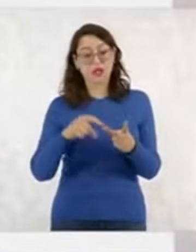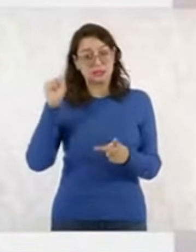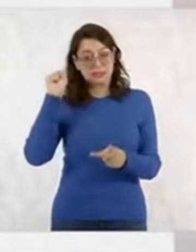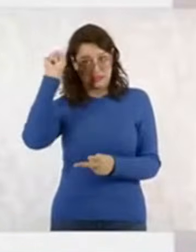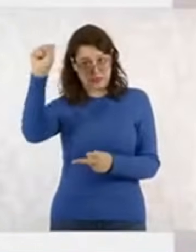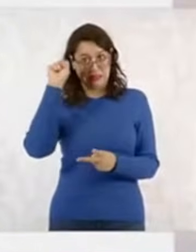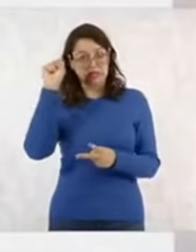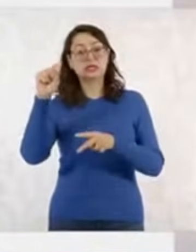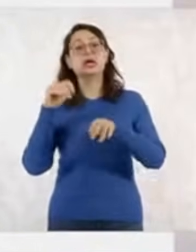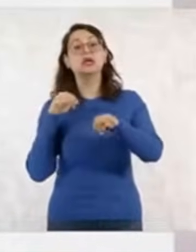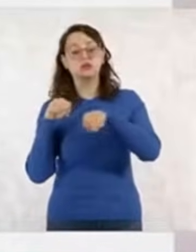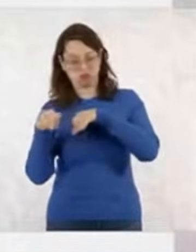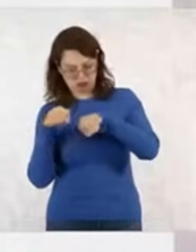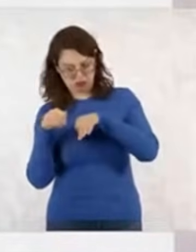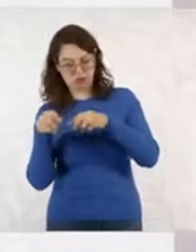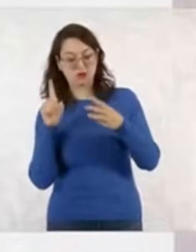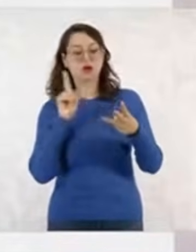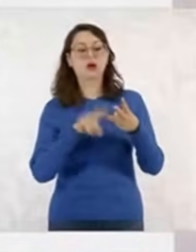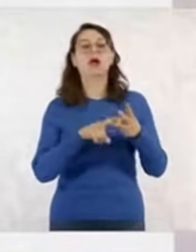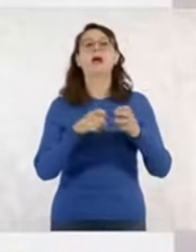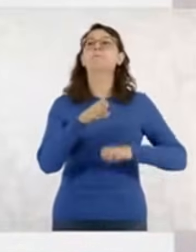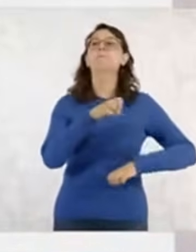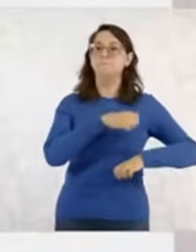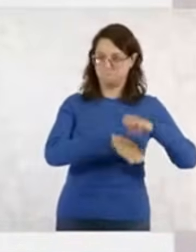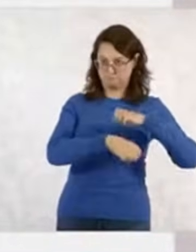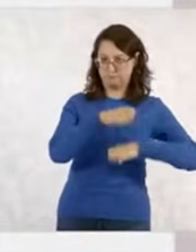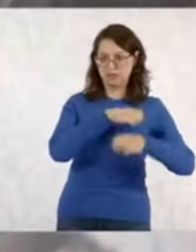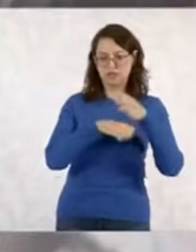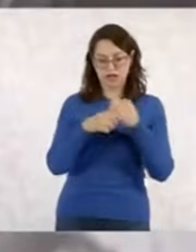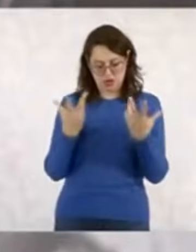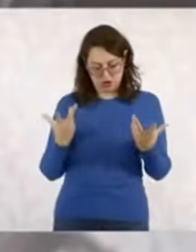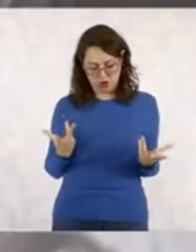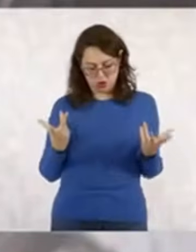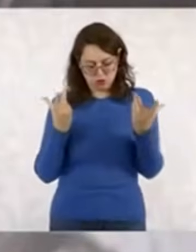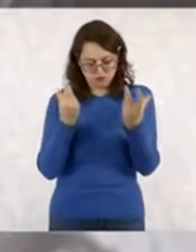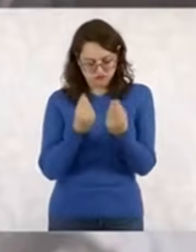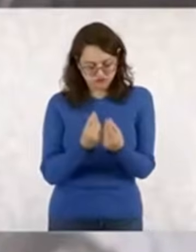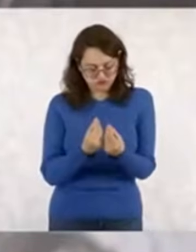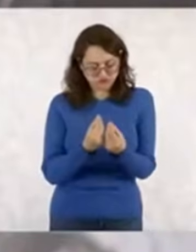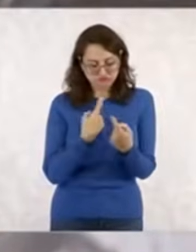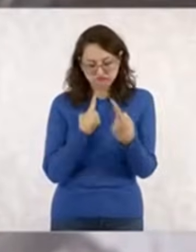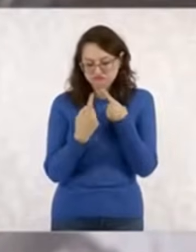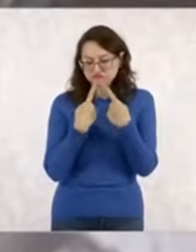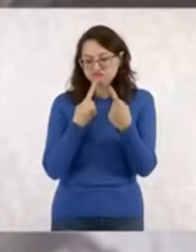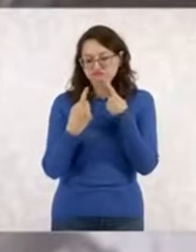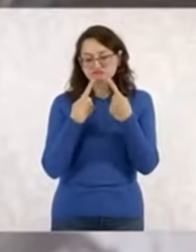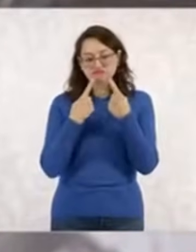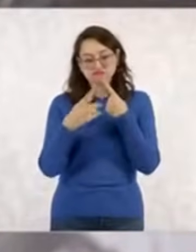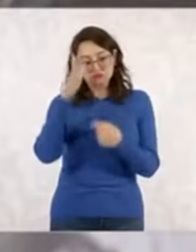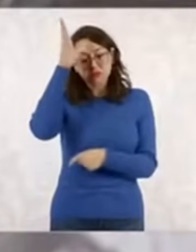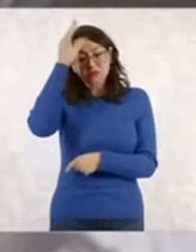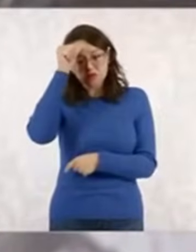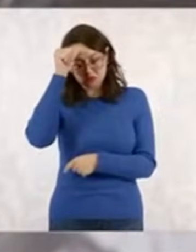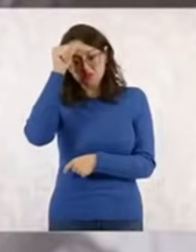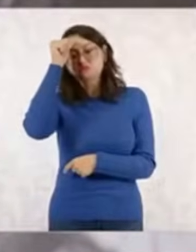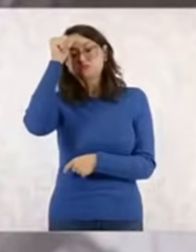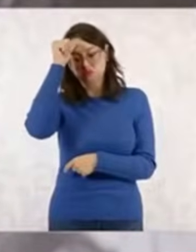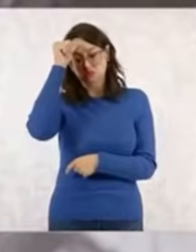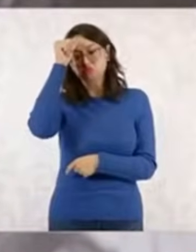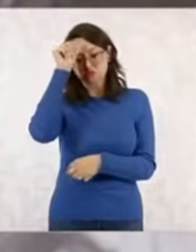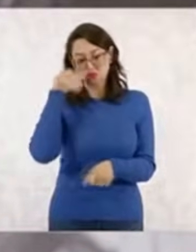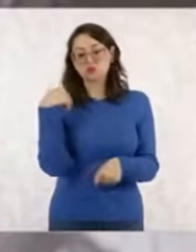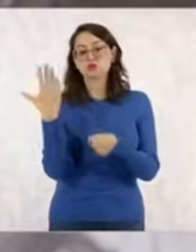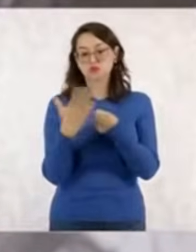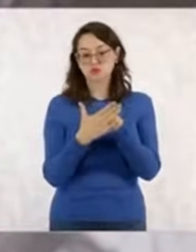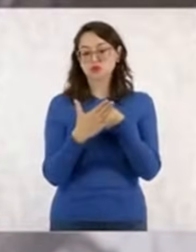las representaciones del sector empresarial hemos dado a la tarea de convenir un importante acuerdo en torno a la